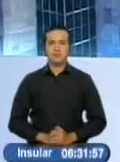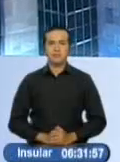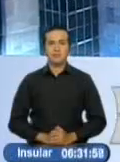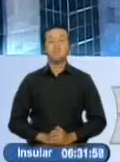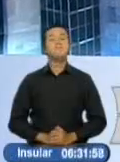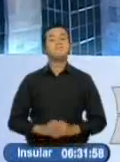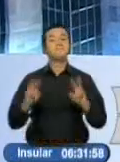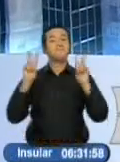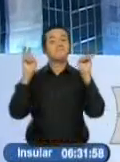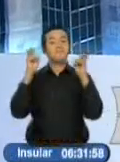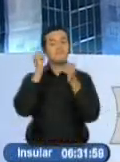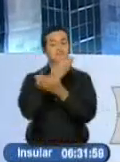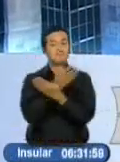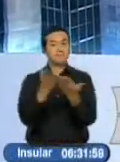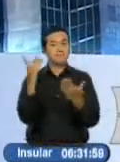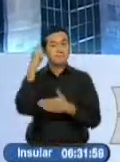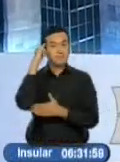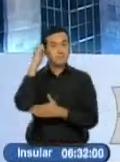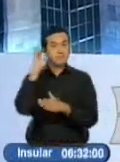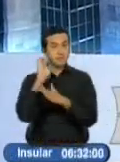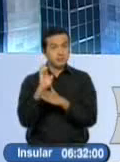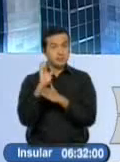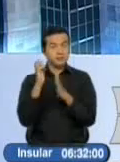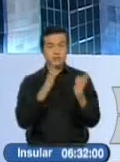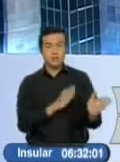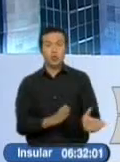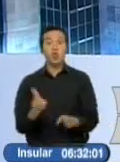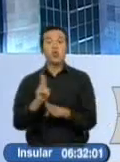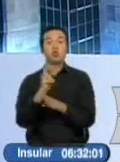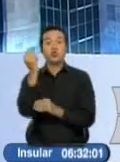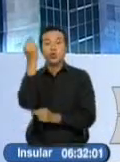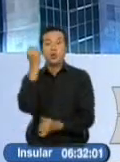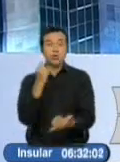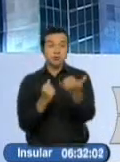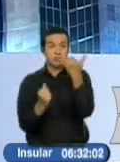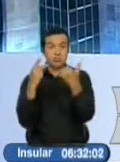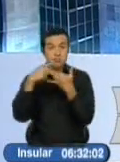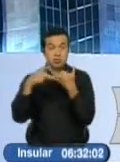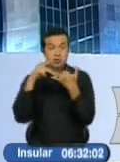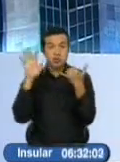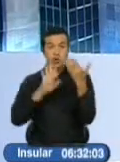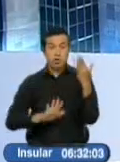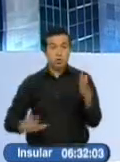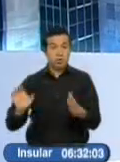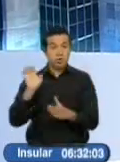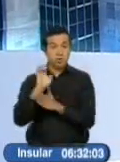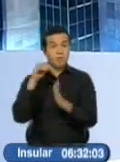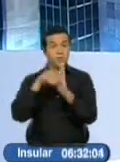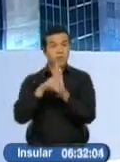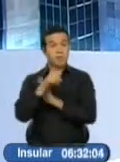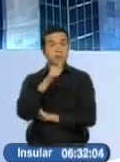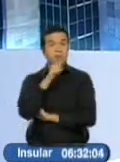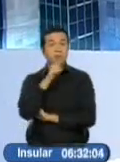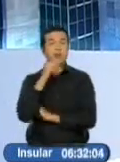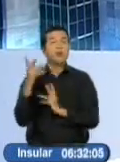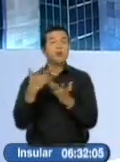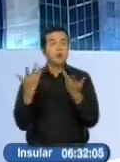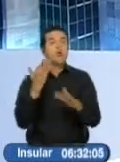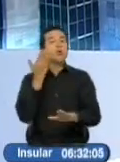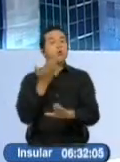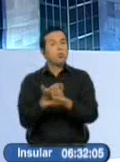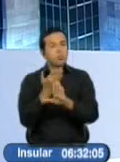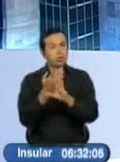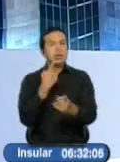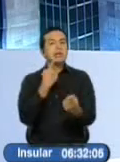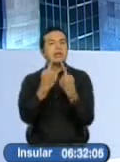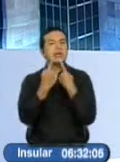Tenemos más noticias. La iniciativa del Gobierno Nacional para masificar el uso de dinero electrónico en el país con la ayuda de la banca privada es parte de la propuesta del